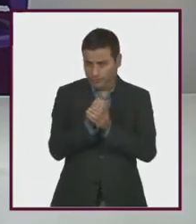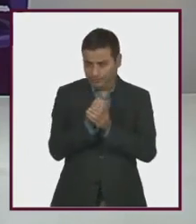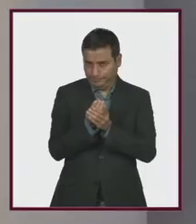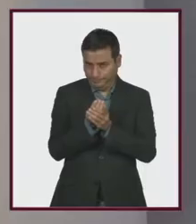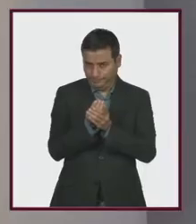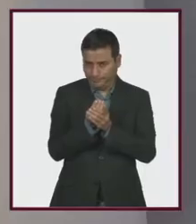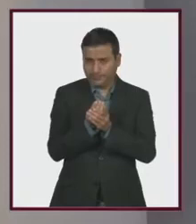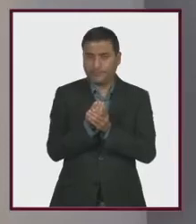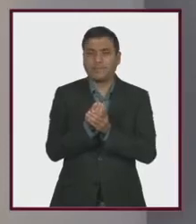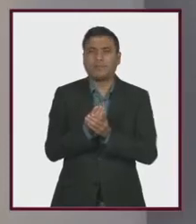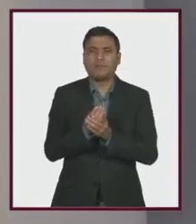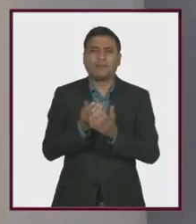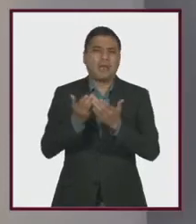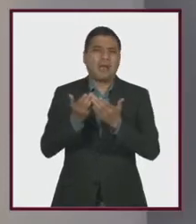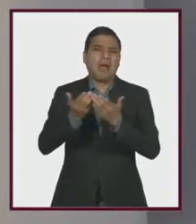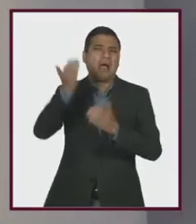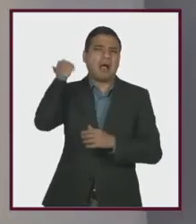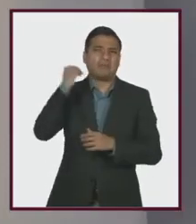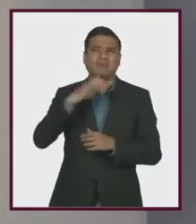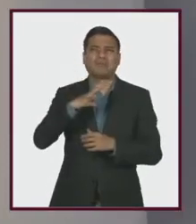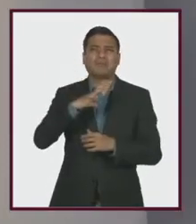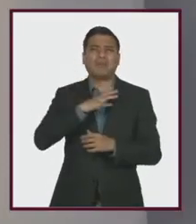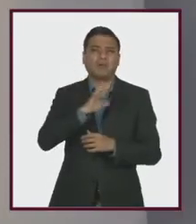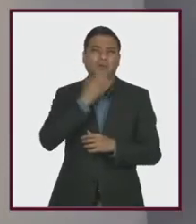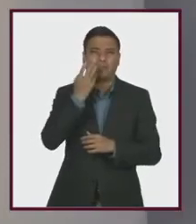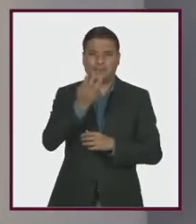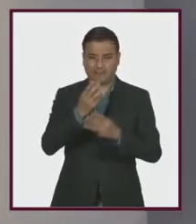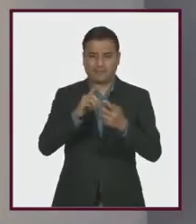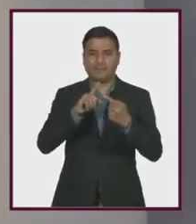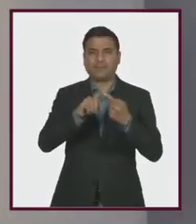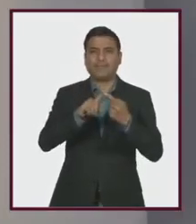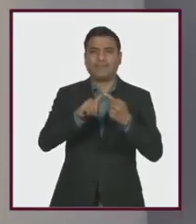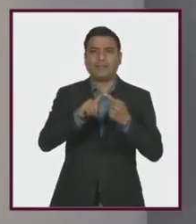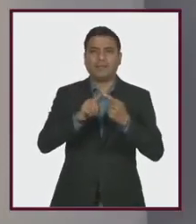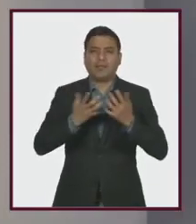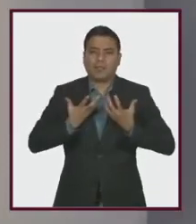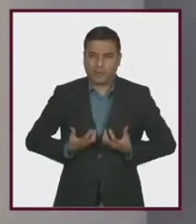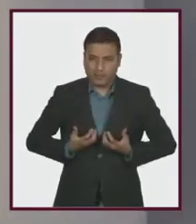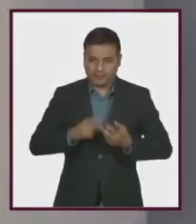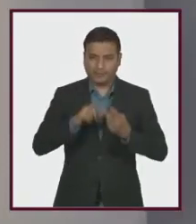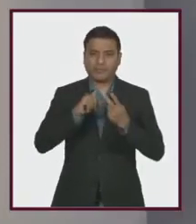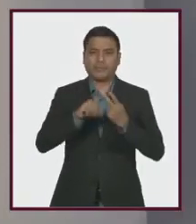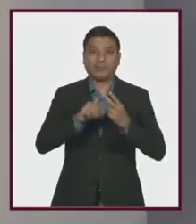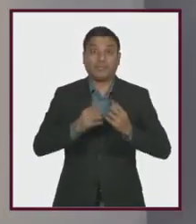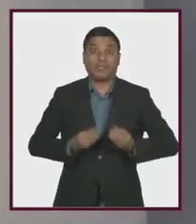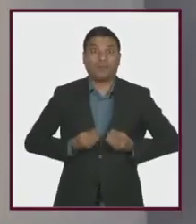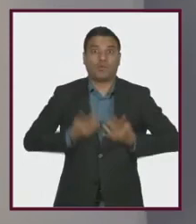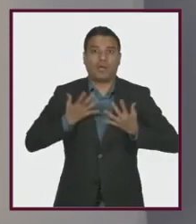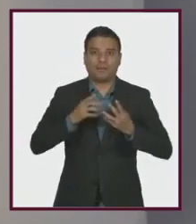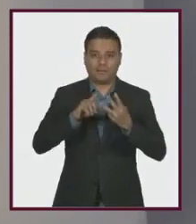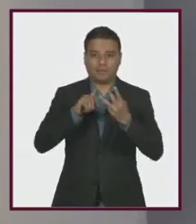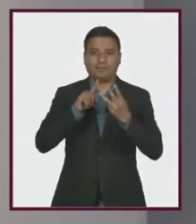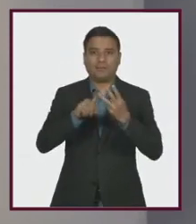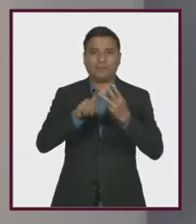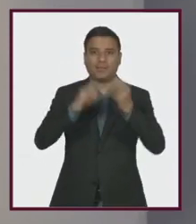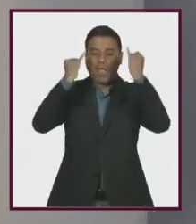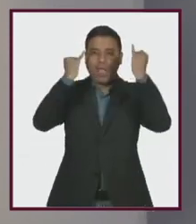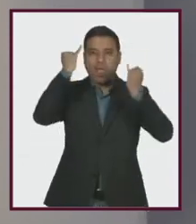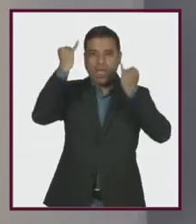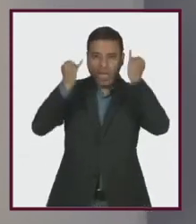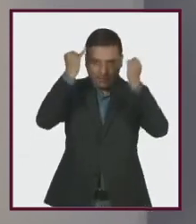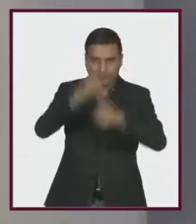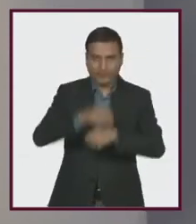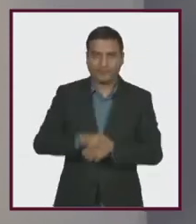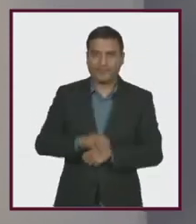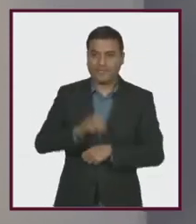hace mucho tiempo había 3, los depresores, los estimulantes, los alucinógenos. Pero actualmente la cannabis ha salido